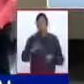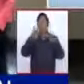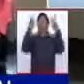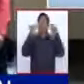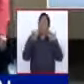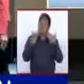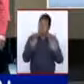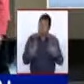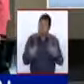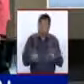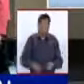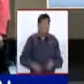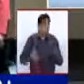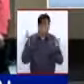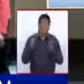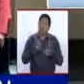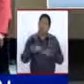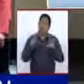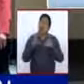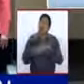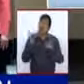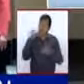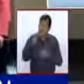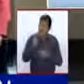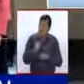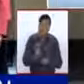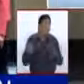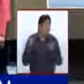Donato, muchísimas gracias. Gracias por contarnos y mostrarnos